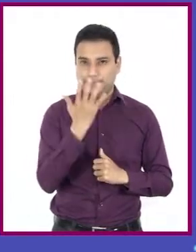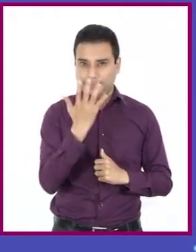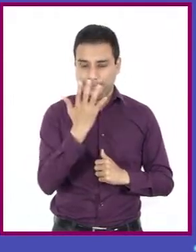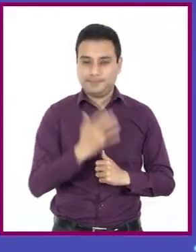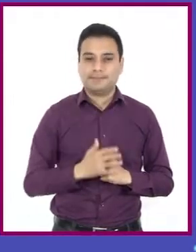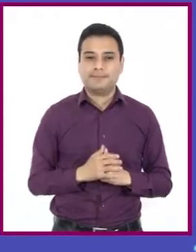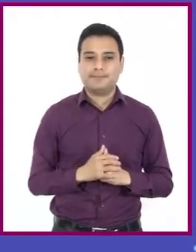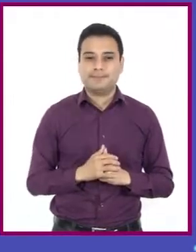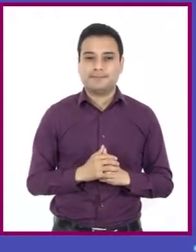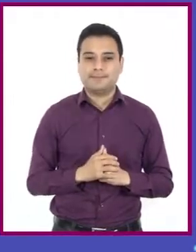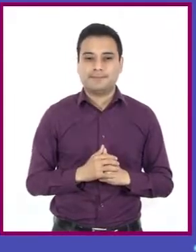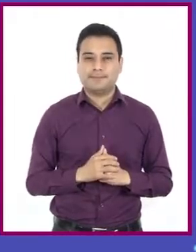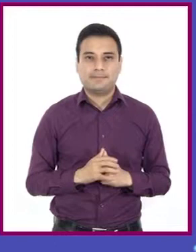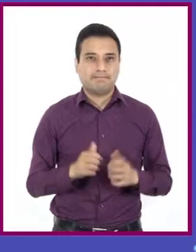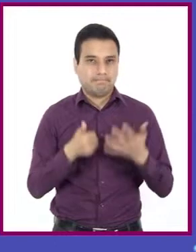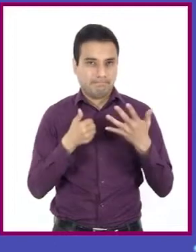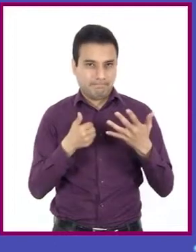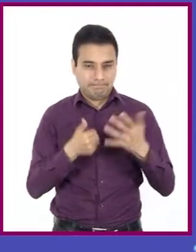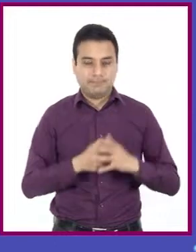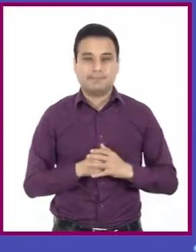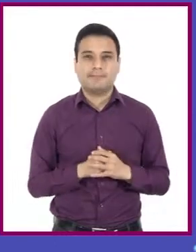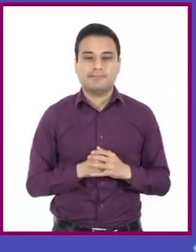5, 6,